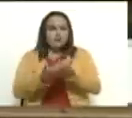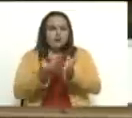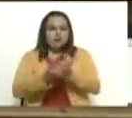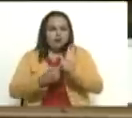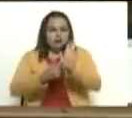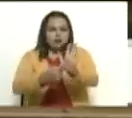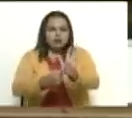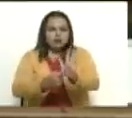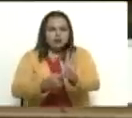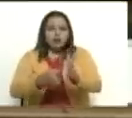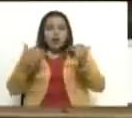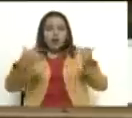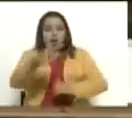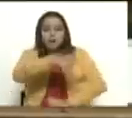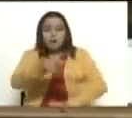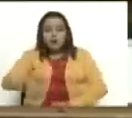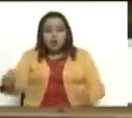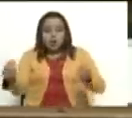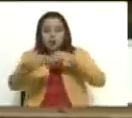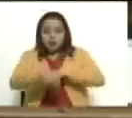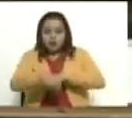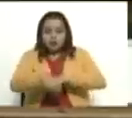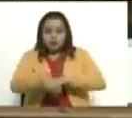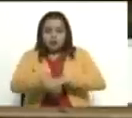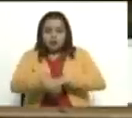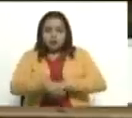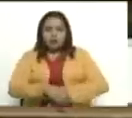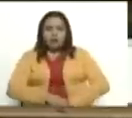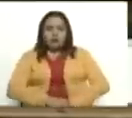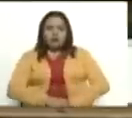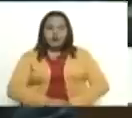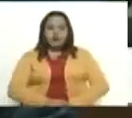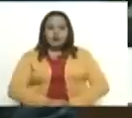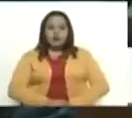En consideración con las modificaciones.